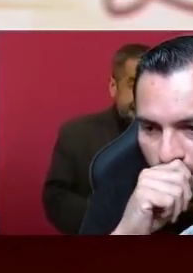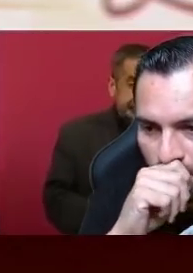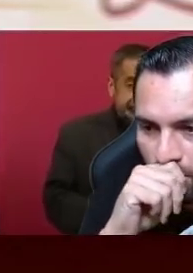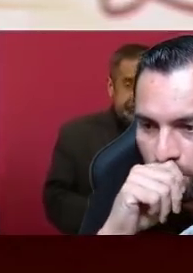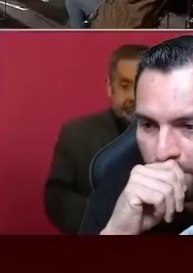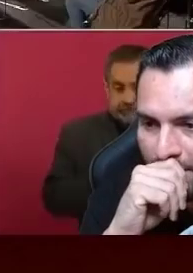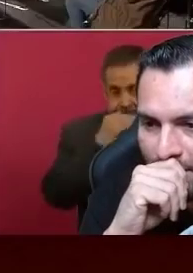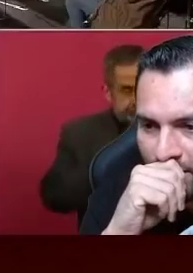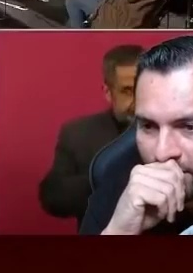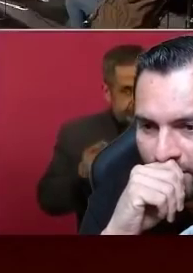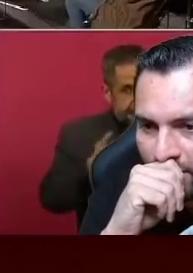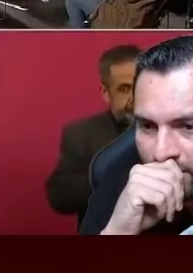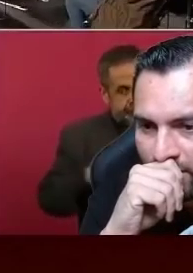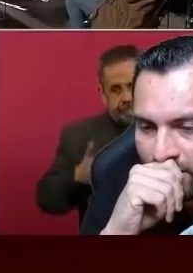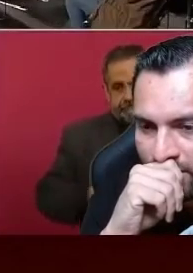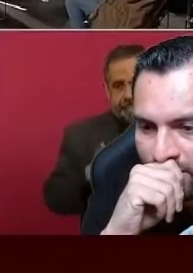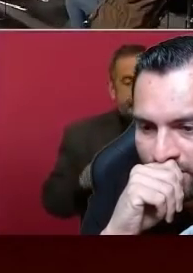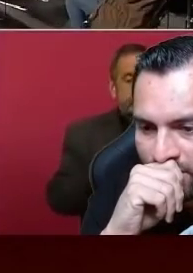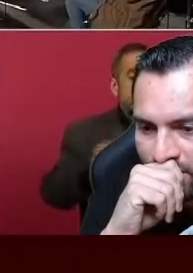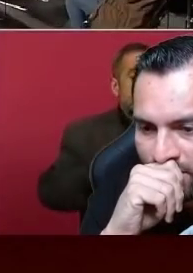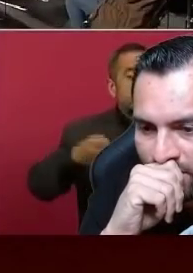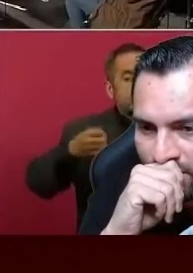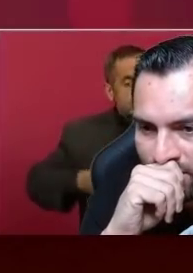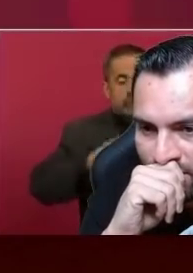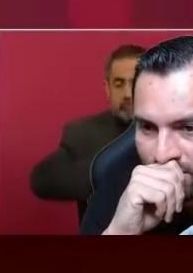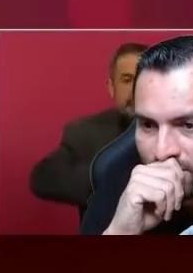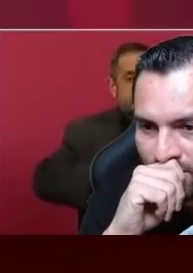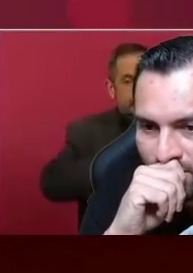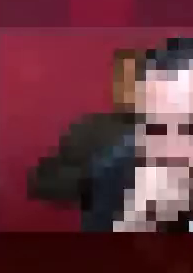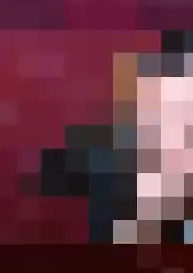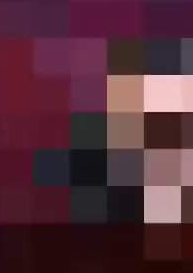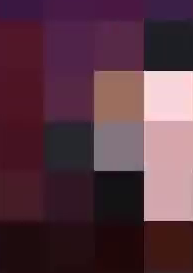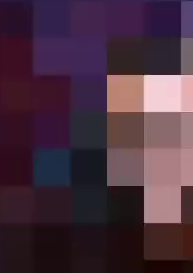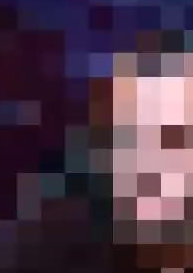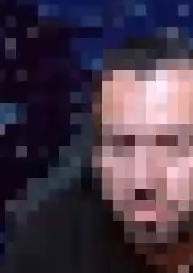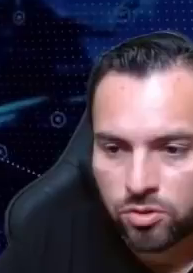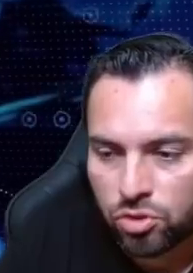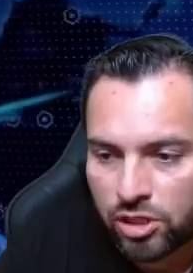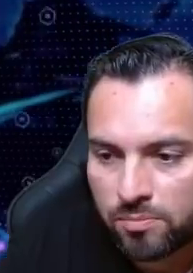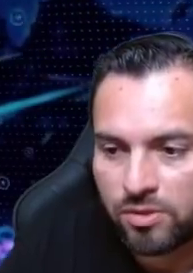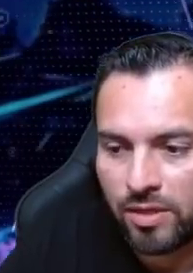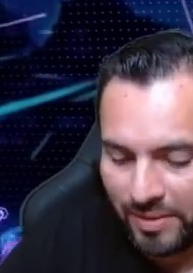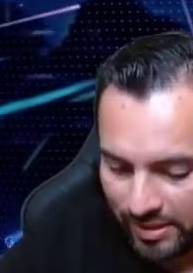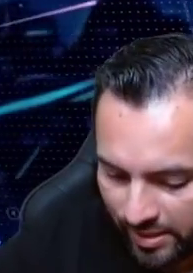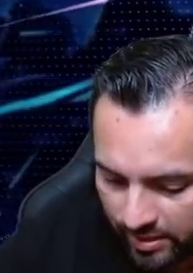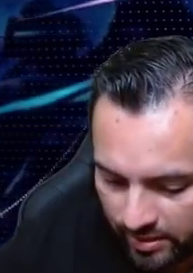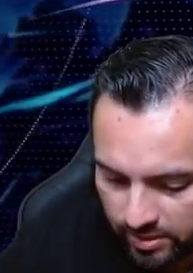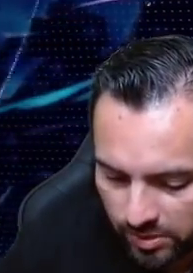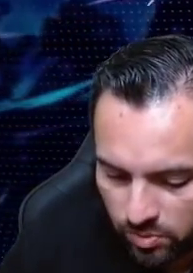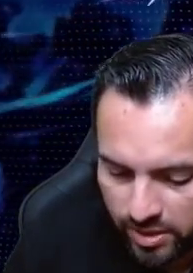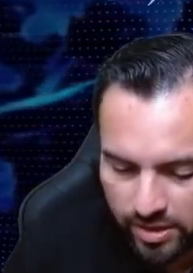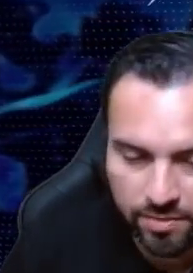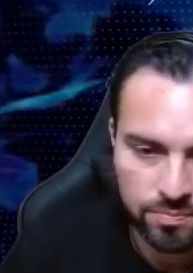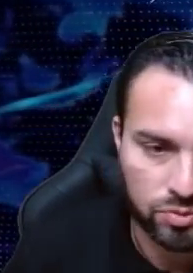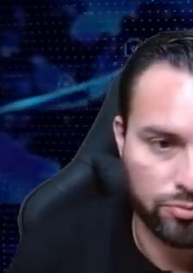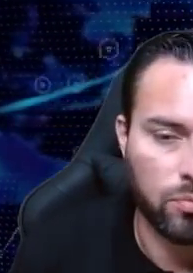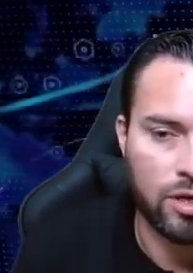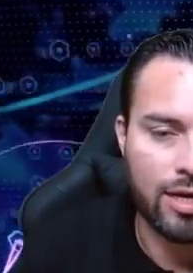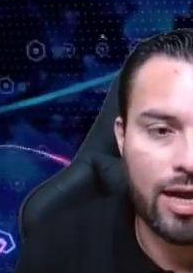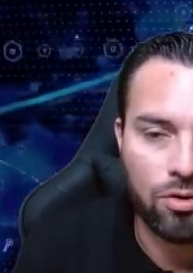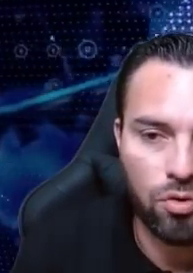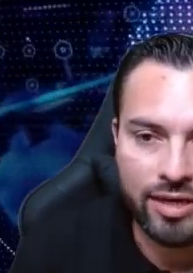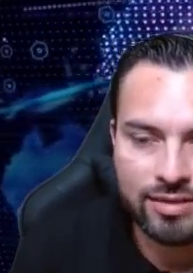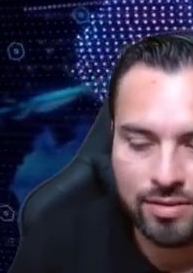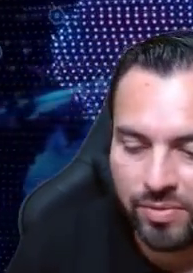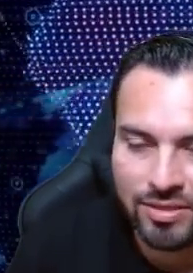y que actúen en la justicia tiene que ser pronta expedita pues ya escuchamos al presidente andrés manuel que pues fue